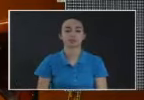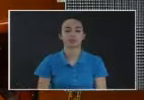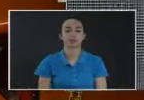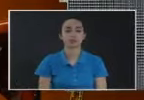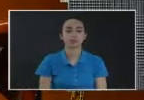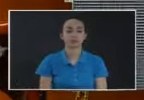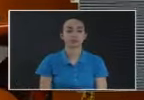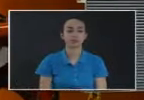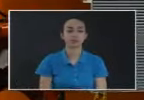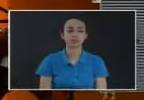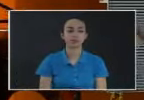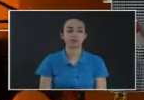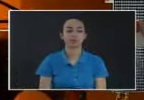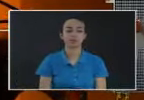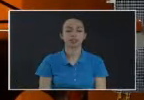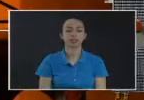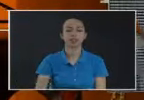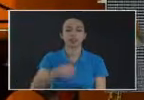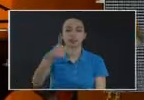Fíjate que ajenjo